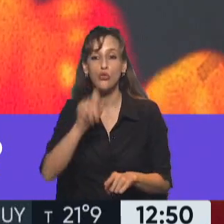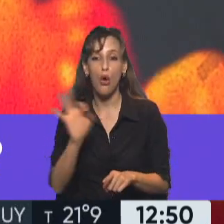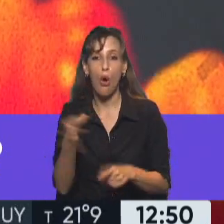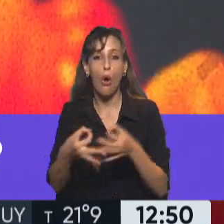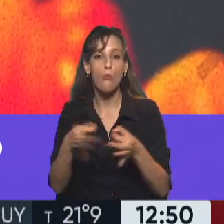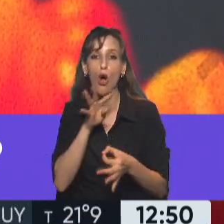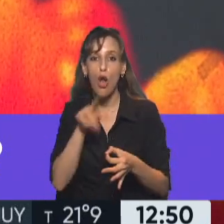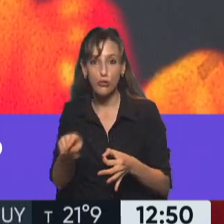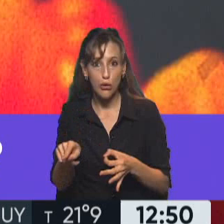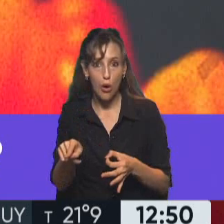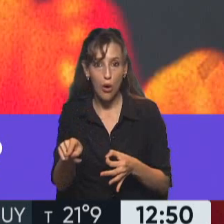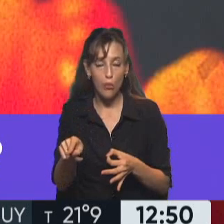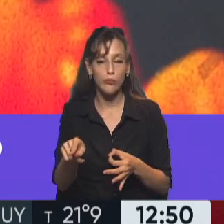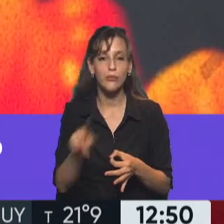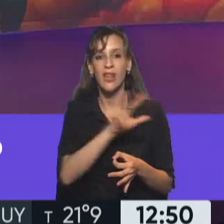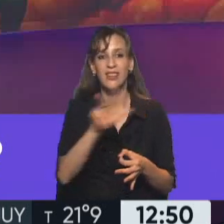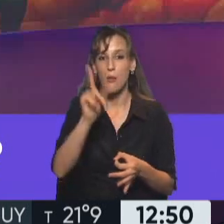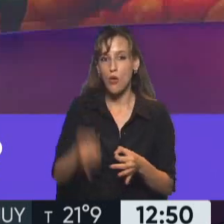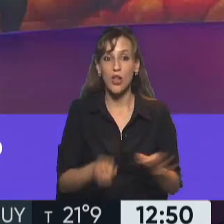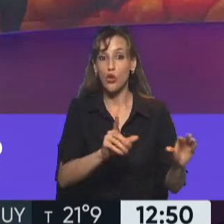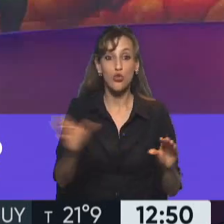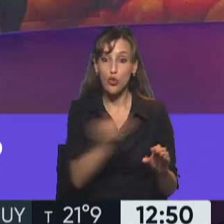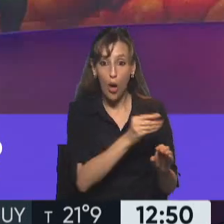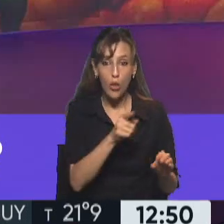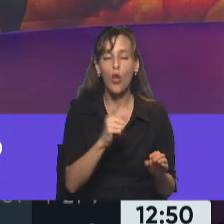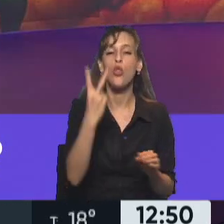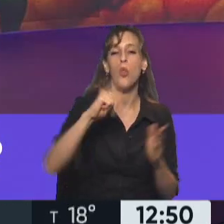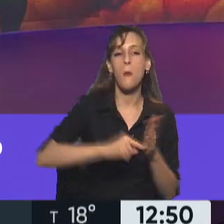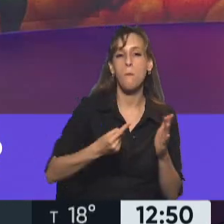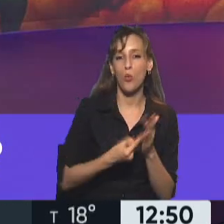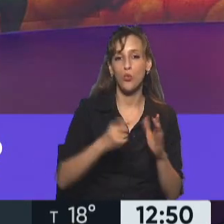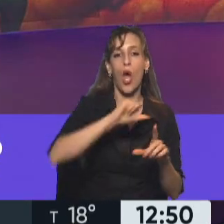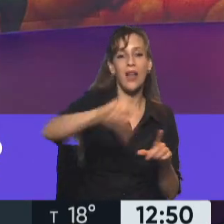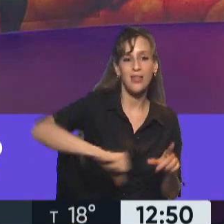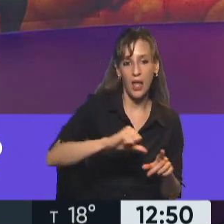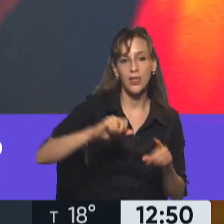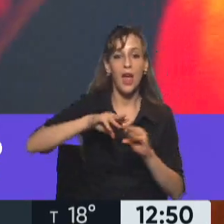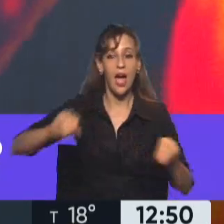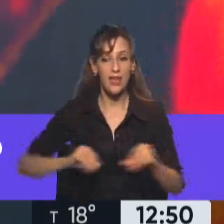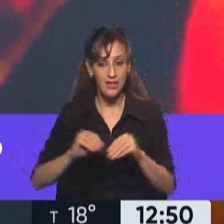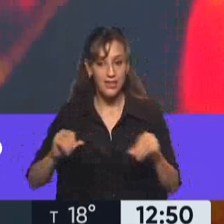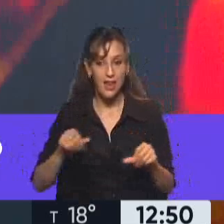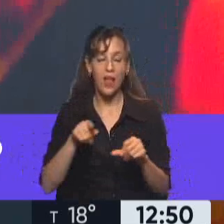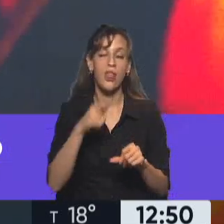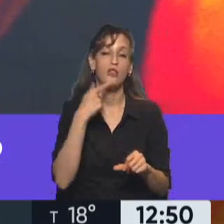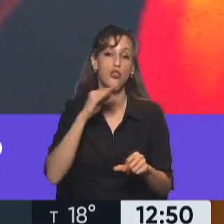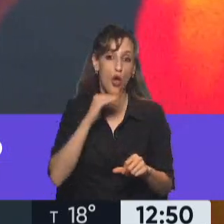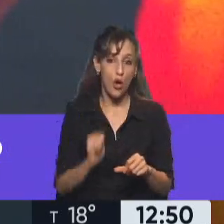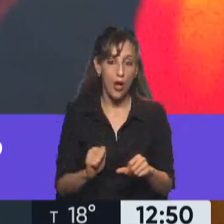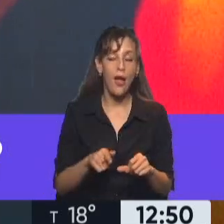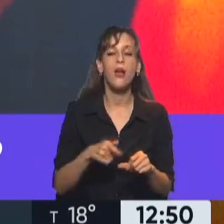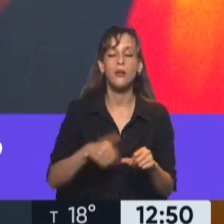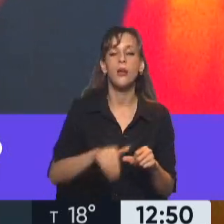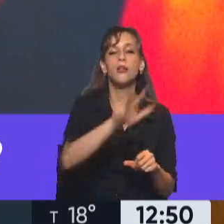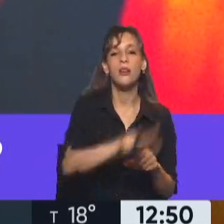quede en 33%, esos 2 puntos de aceite y de harina de soja equivaldrían a unos 350 millones